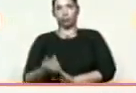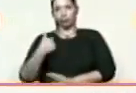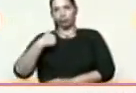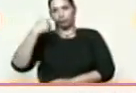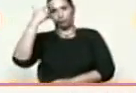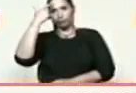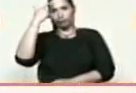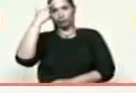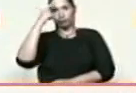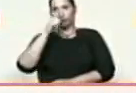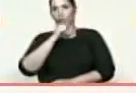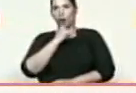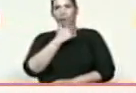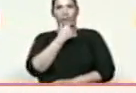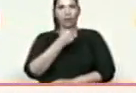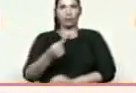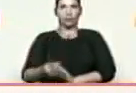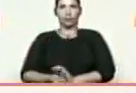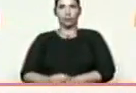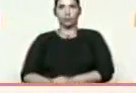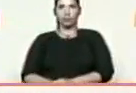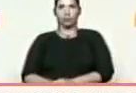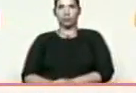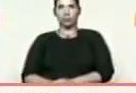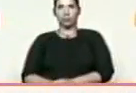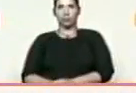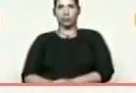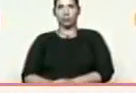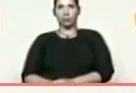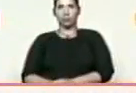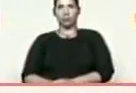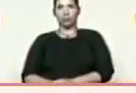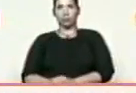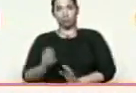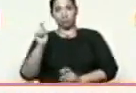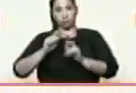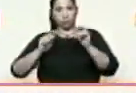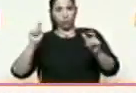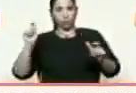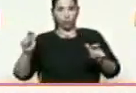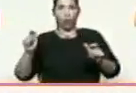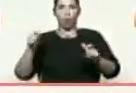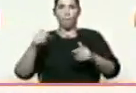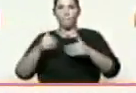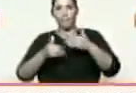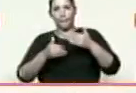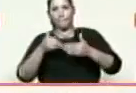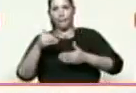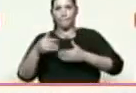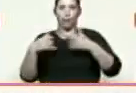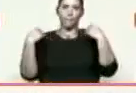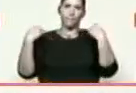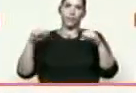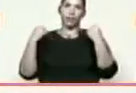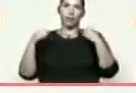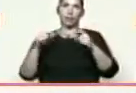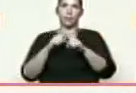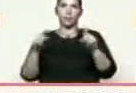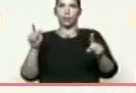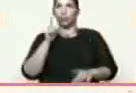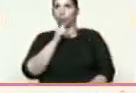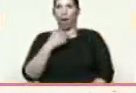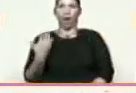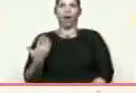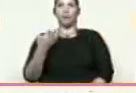hacer solo con una ley. Pero la gente está avanzando en la práctica y no tenemos la legislación que verdaderamente